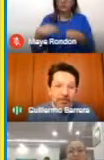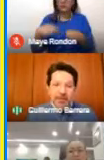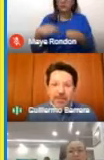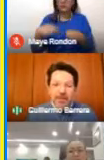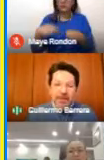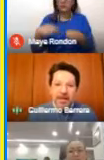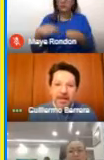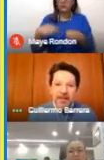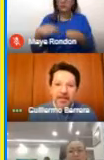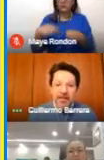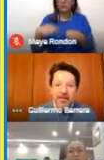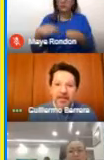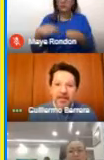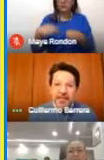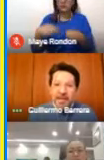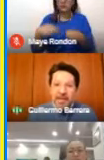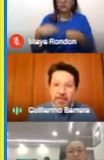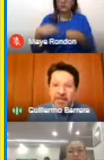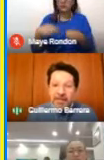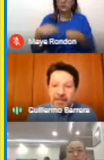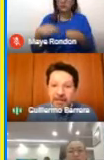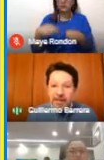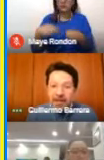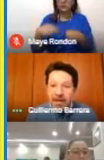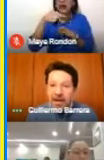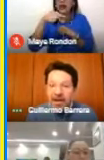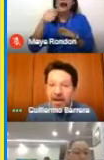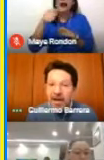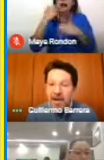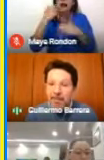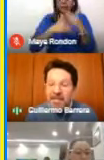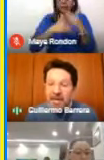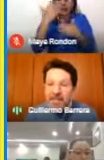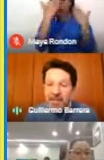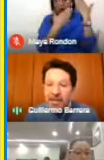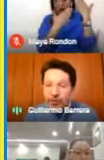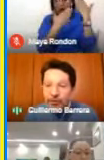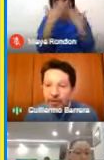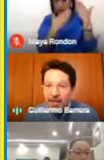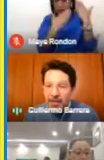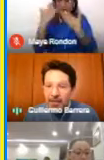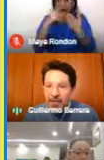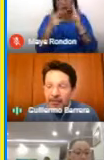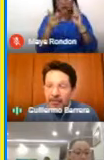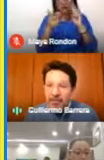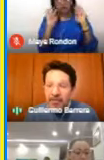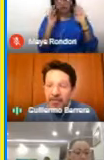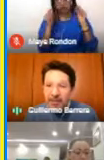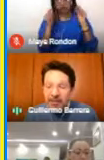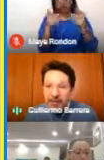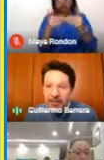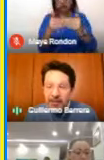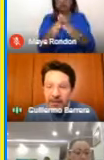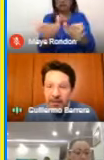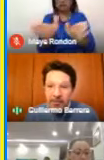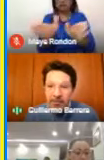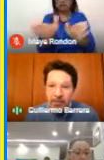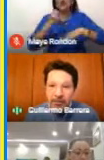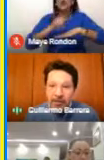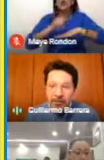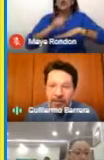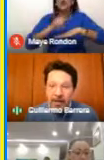¿Y esto qué significa? Que empiezan a mirar hacia el otro, hacia las otras organizaciones que